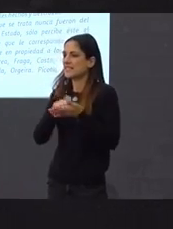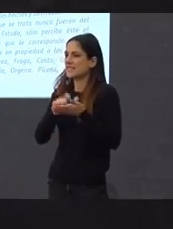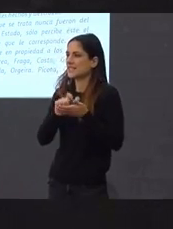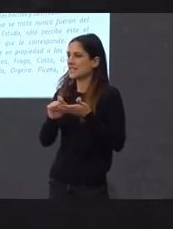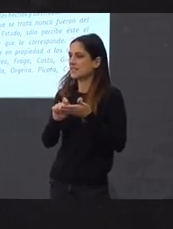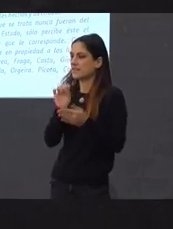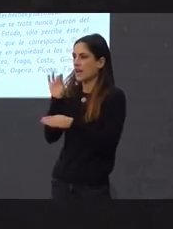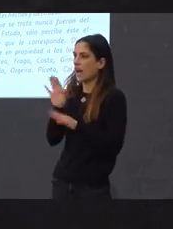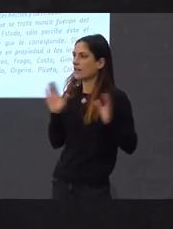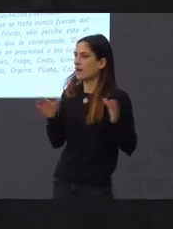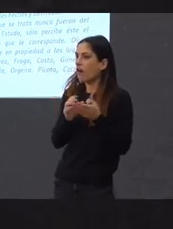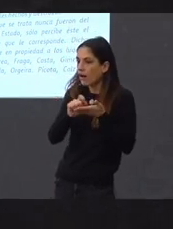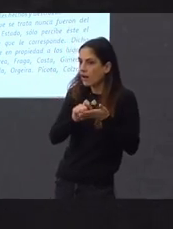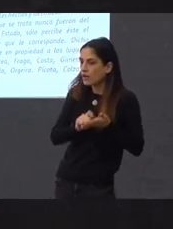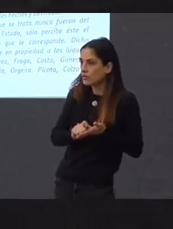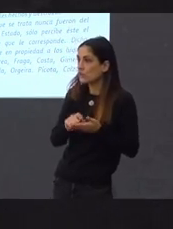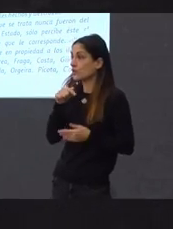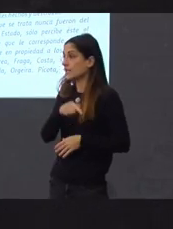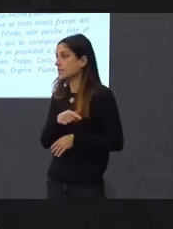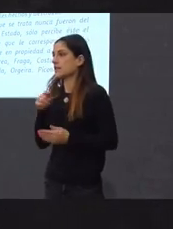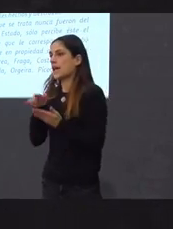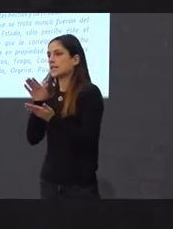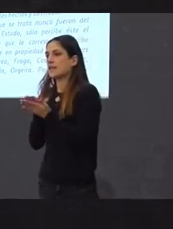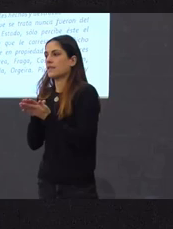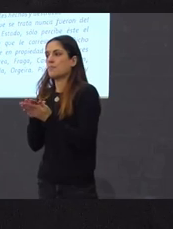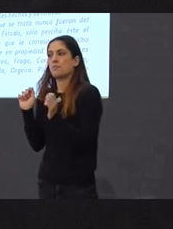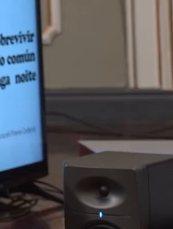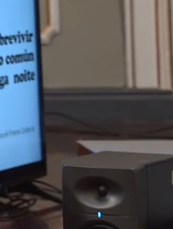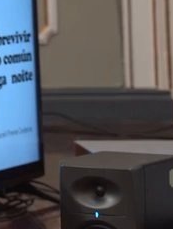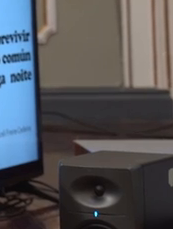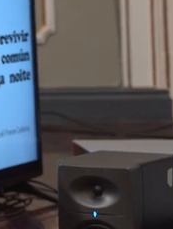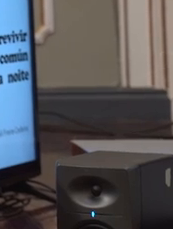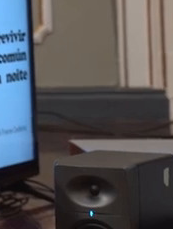cousa adicional do que dicía antes Andrea, estas instancias por primeira vez van a estar firmadas por mulleres.